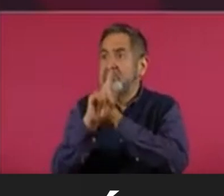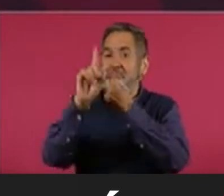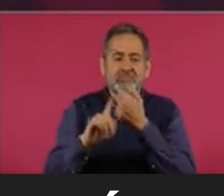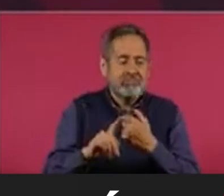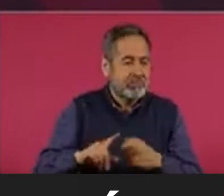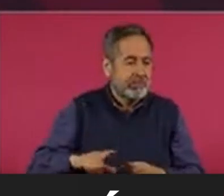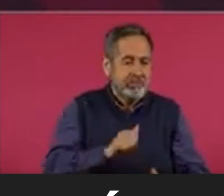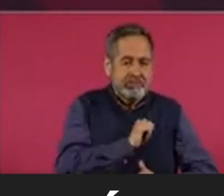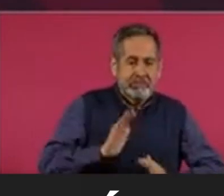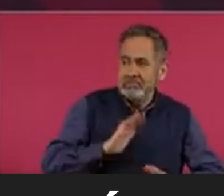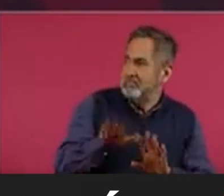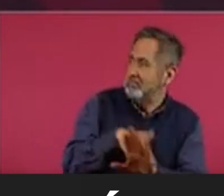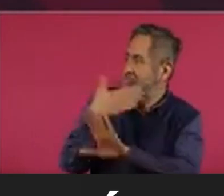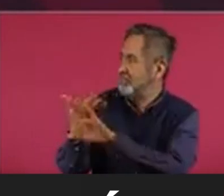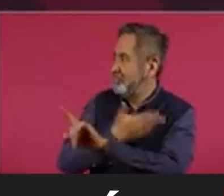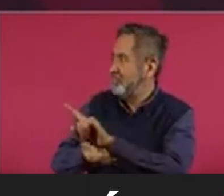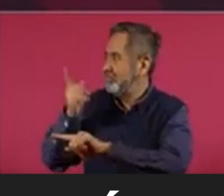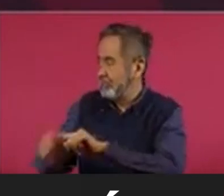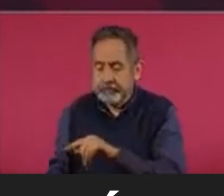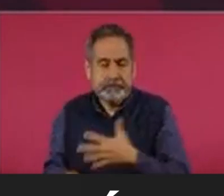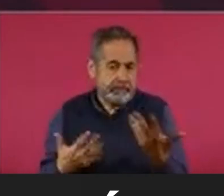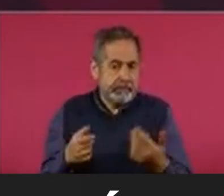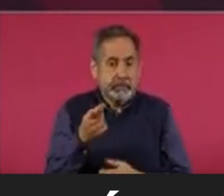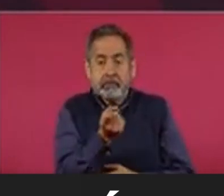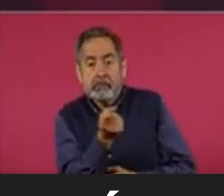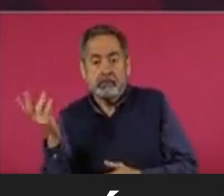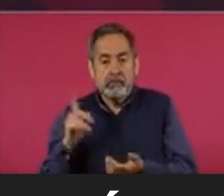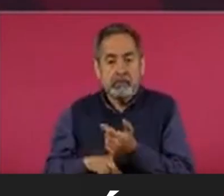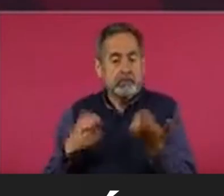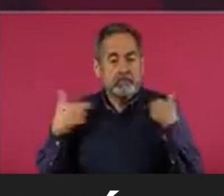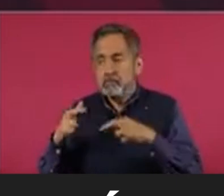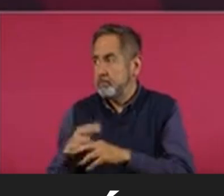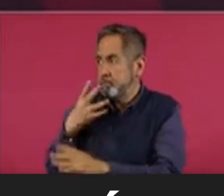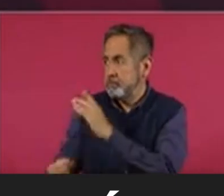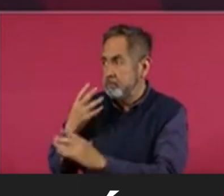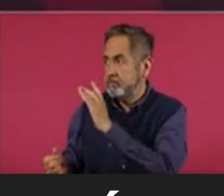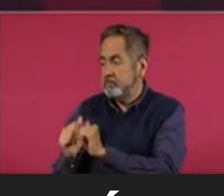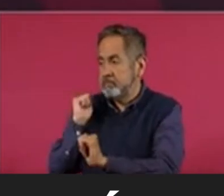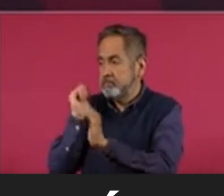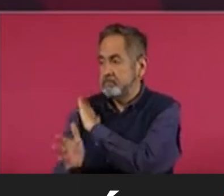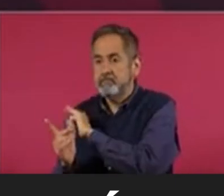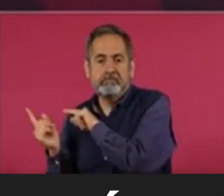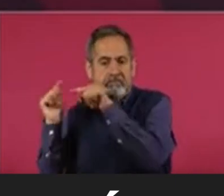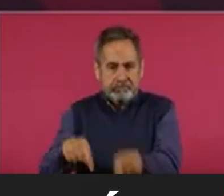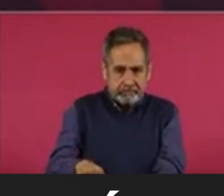Latina. Entonces muchos maestros tuvieron que salir de sus países y